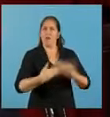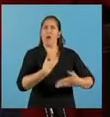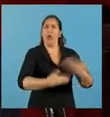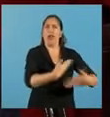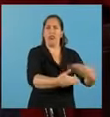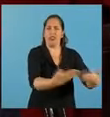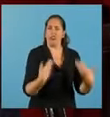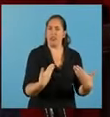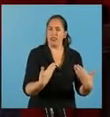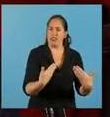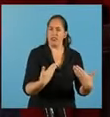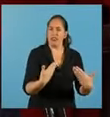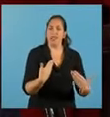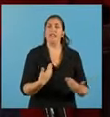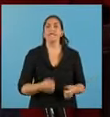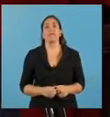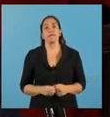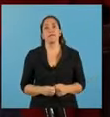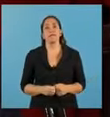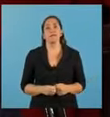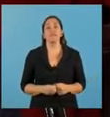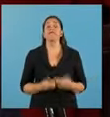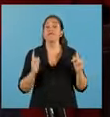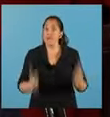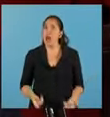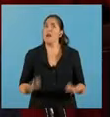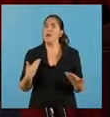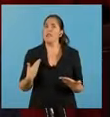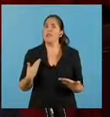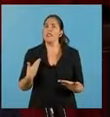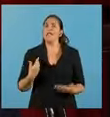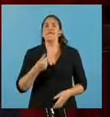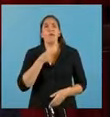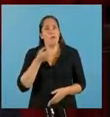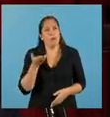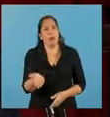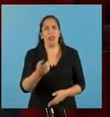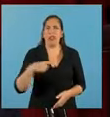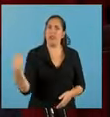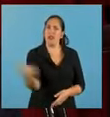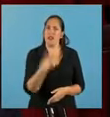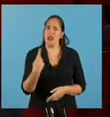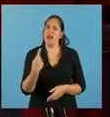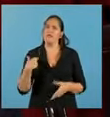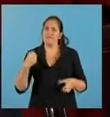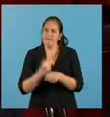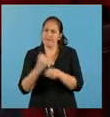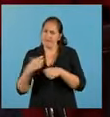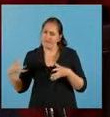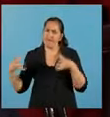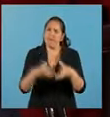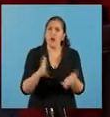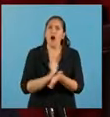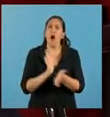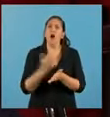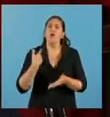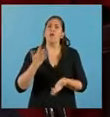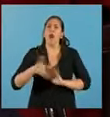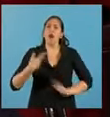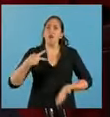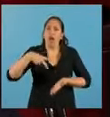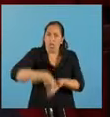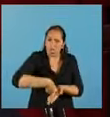avanzar? Y también vengo a proponerles iniciar una marcha que nos permita salir de la postración y ponernos